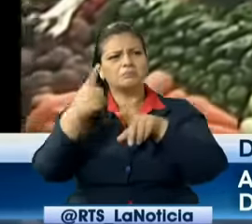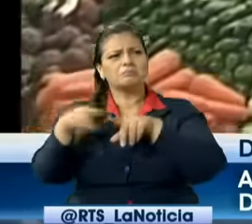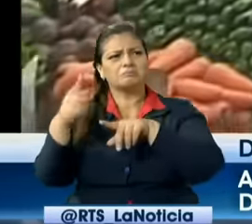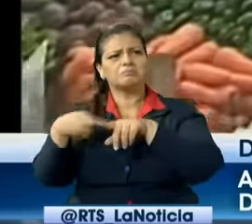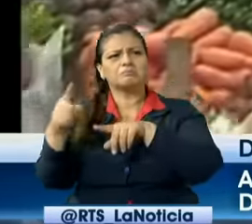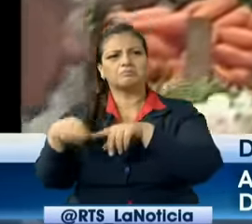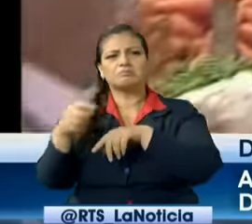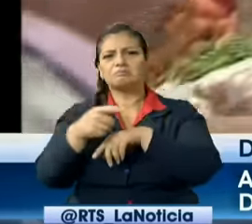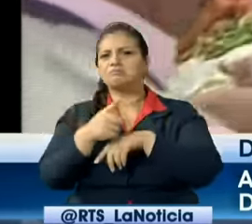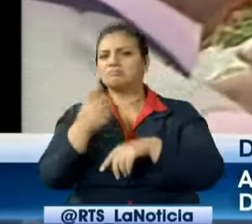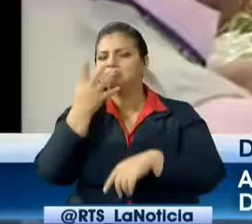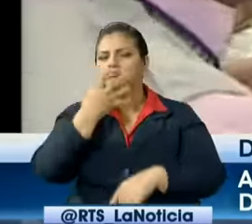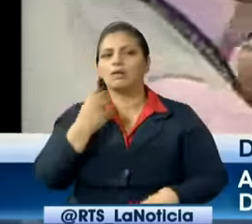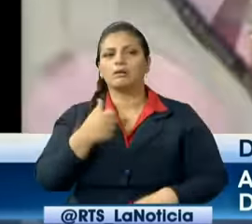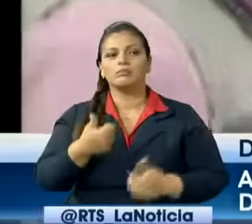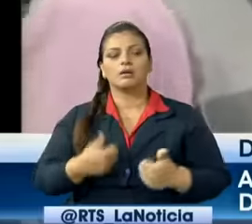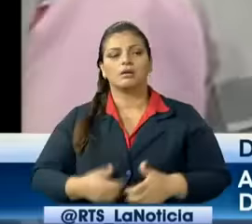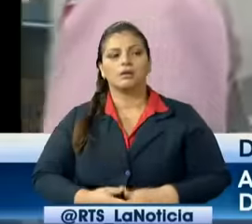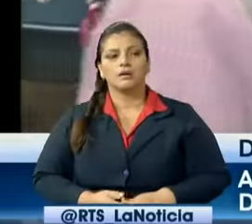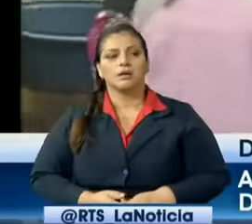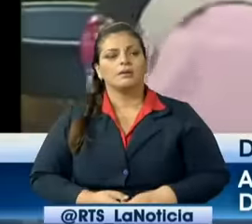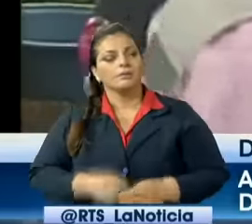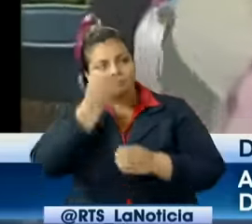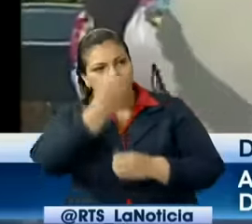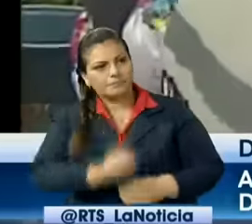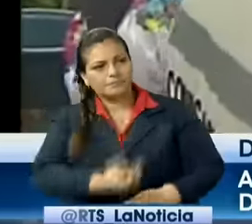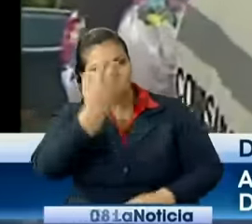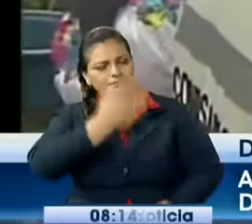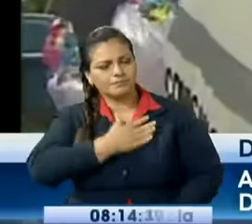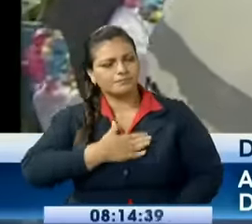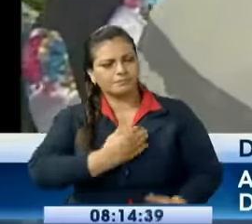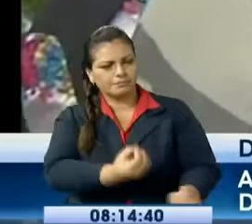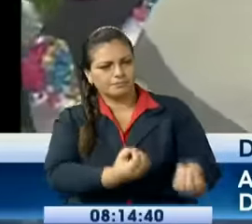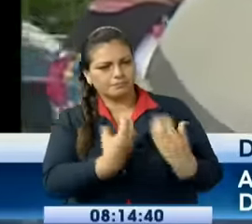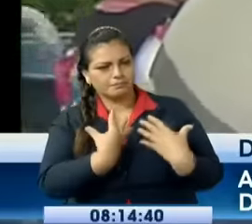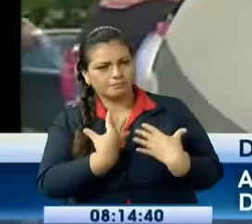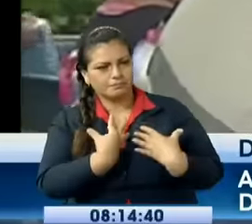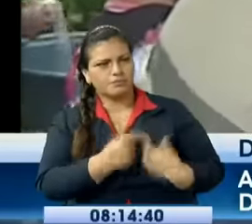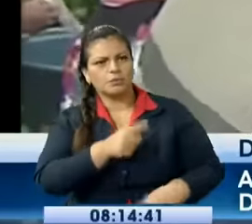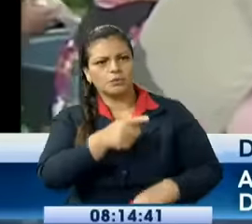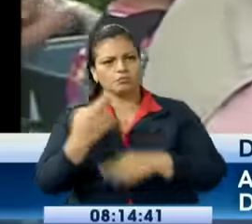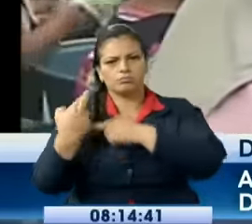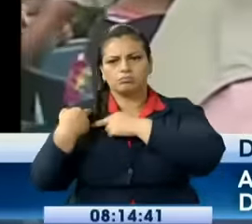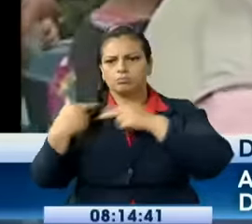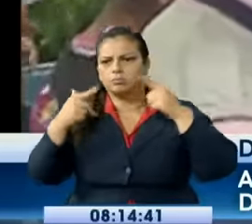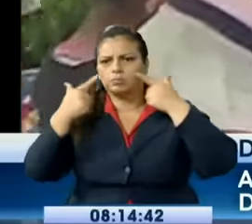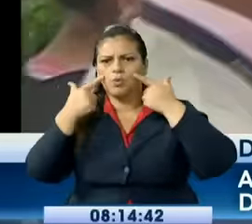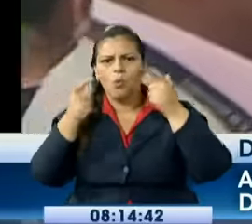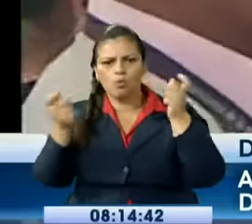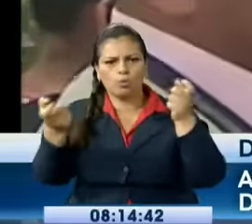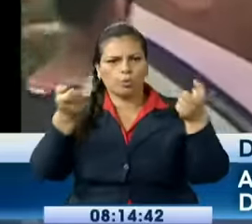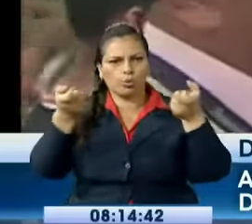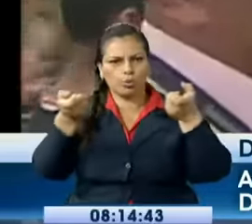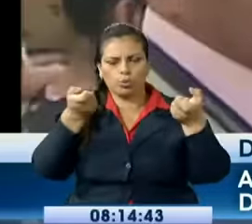momento con el comisario. Comisario, buenos días. Sí. Cuéntanos un poquito, ¿qué lo ha motivado a hacer este control? Sabemos que hay personas que incluso